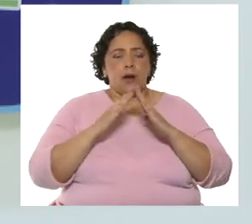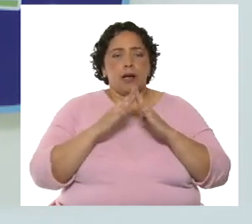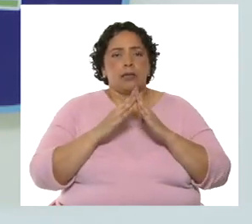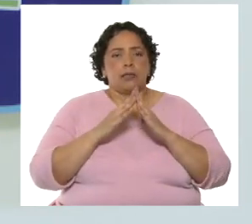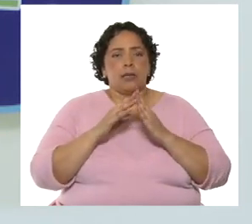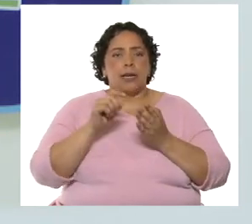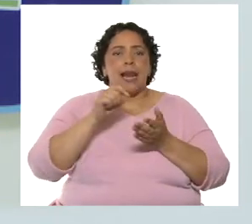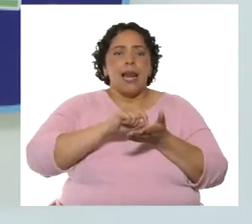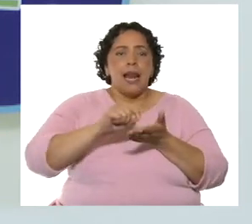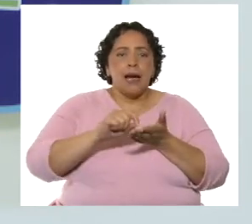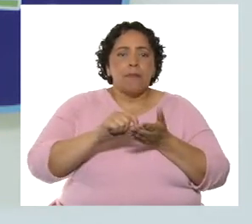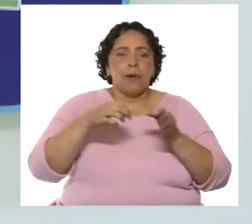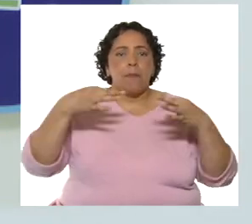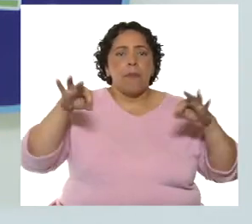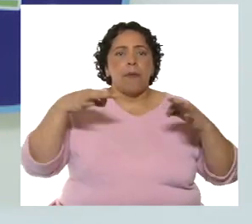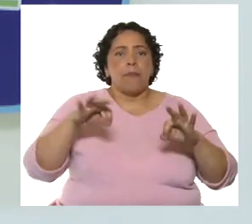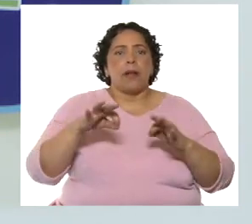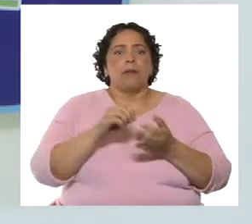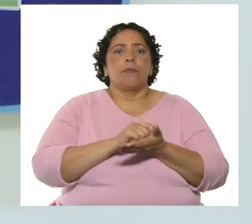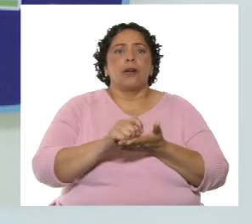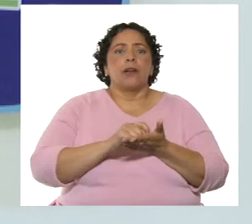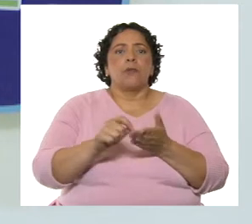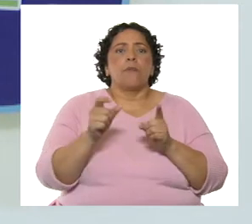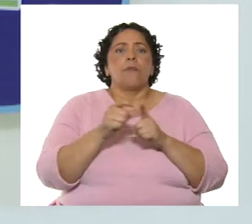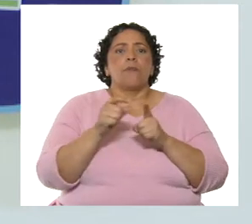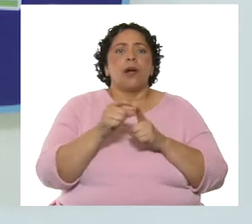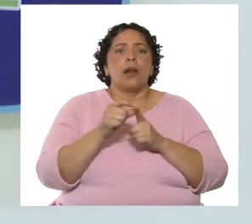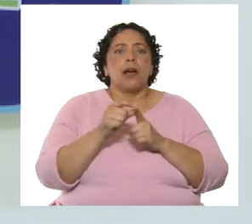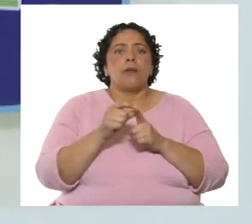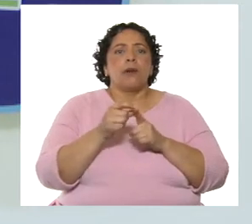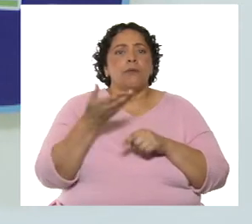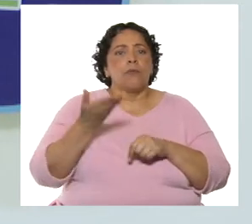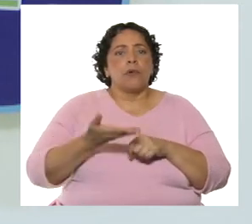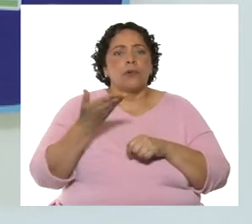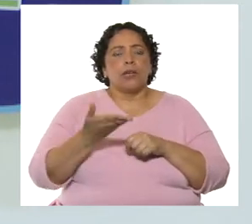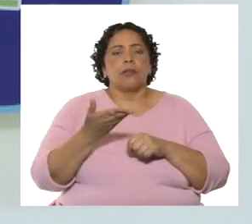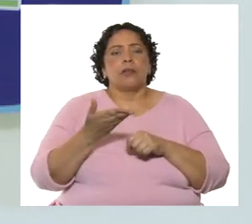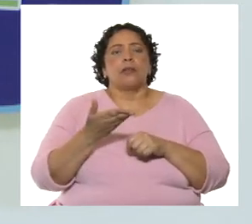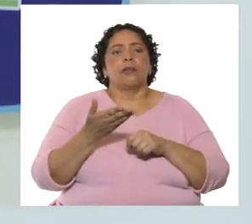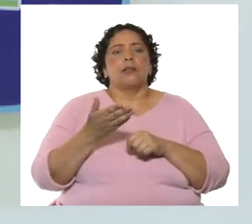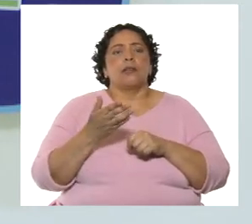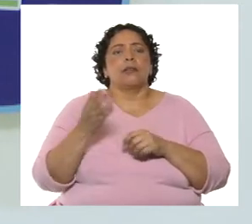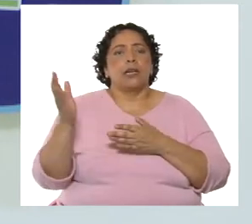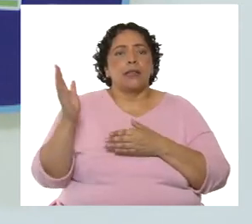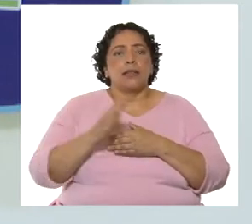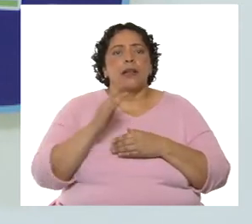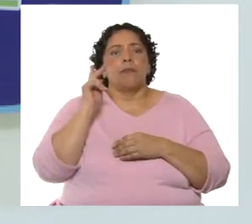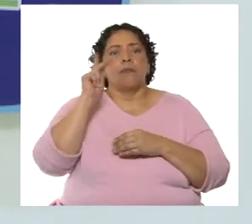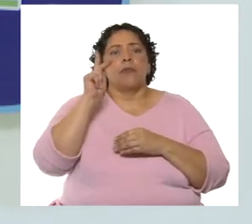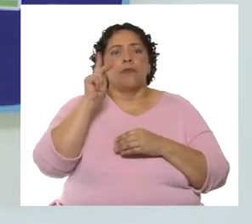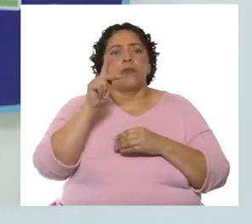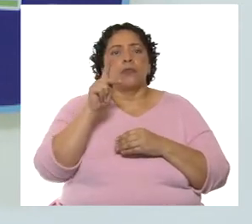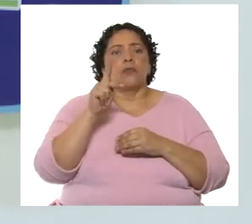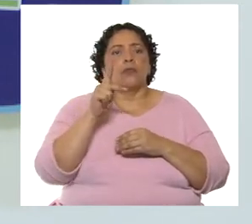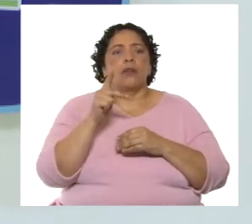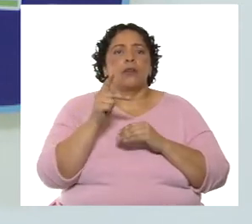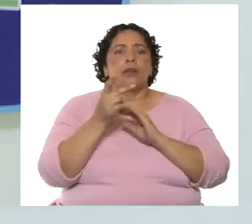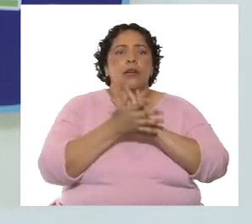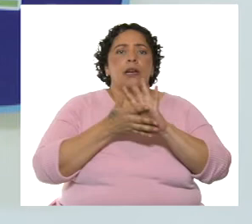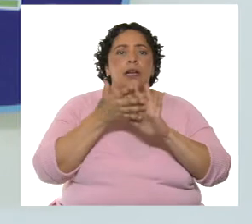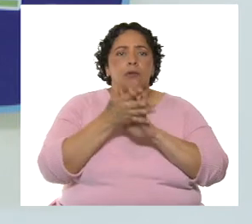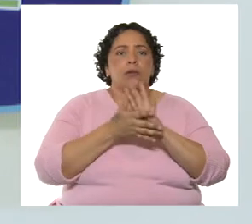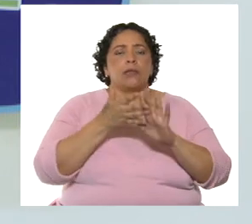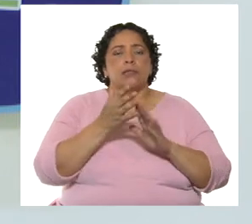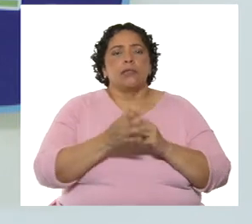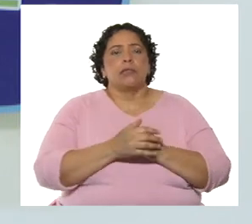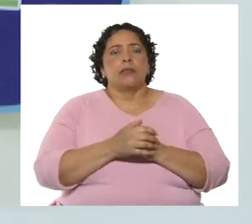ese lápiz, ese papel, para anotar las palabras claves que nos trae el día de hoy la profesora Yolibel en lengua